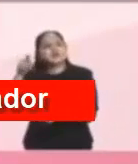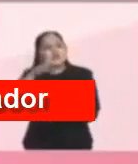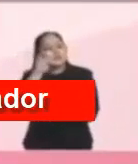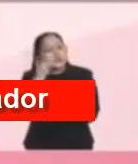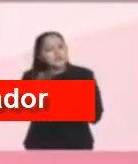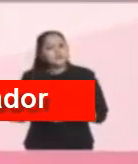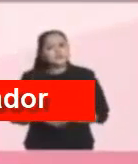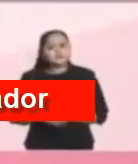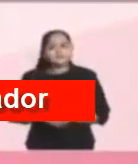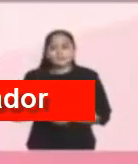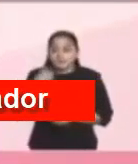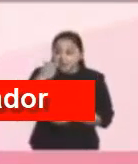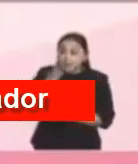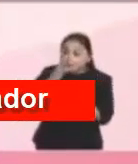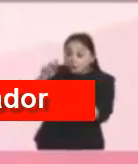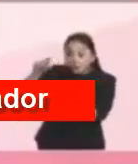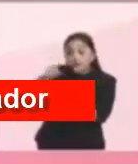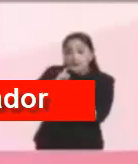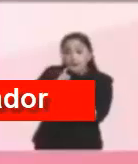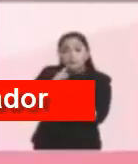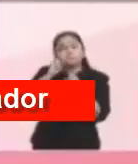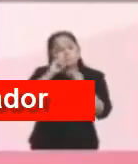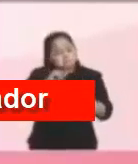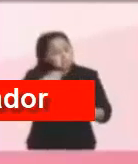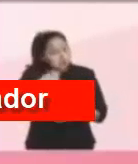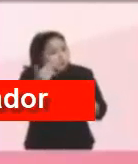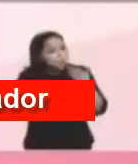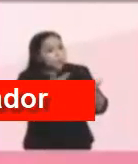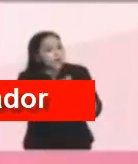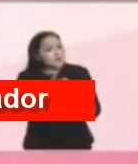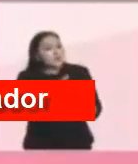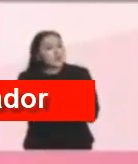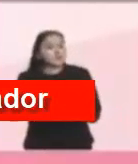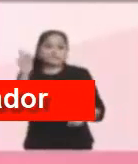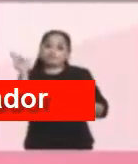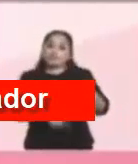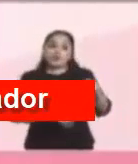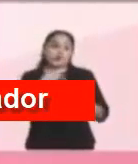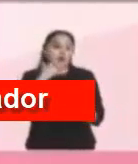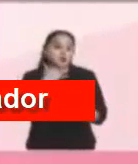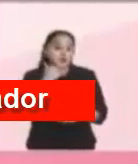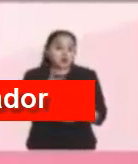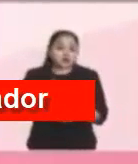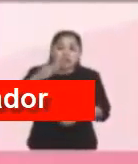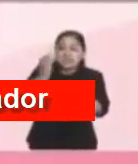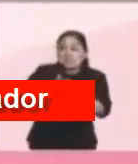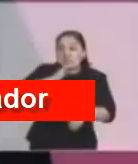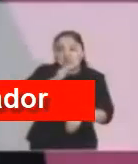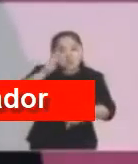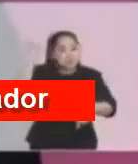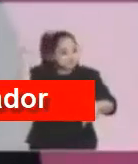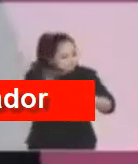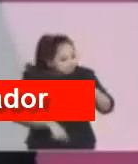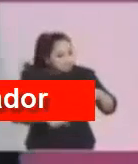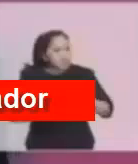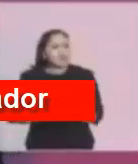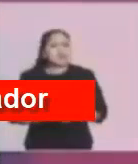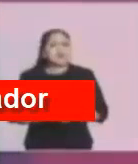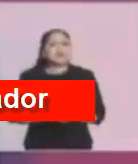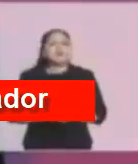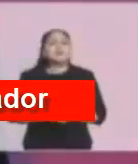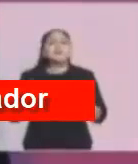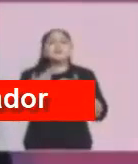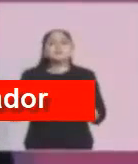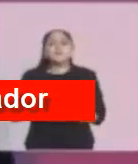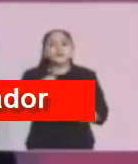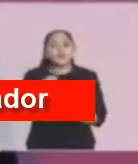Manuel, que fue la promesa que hicimos. Ahora sí, ¿de qué vive Andrés Manuel? Andrés Manuel vive y ha vivido de dinero digno, ha vivido